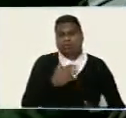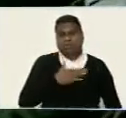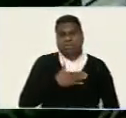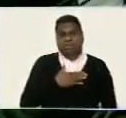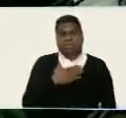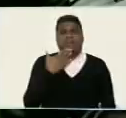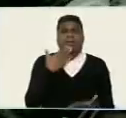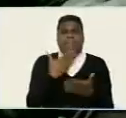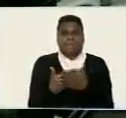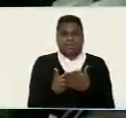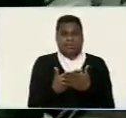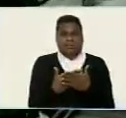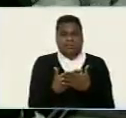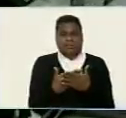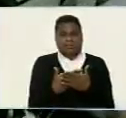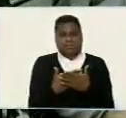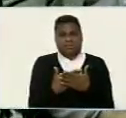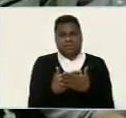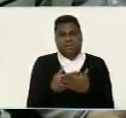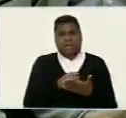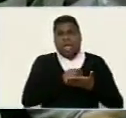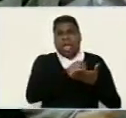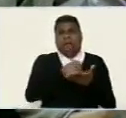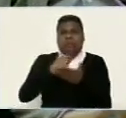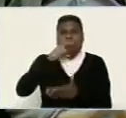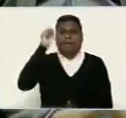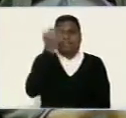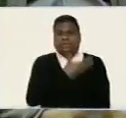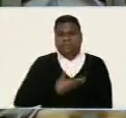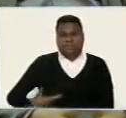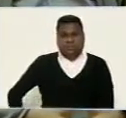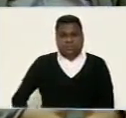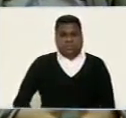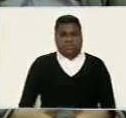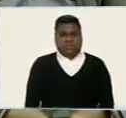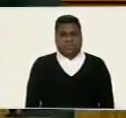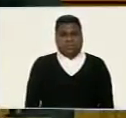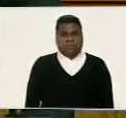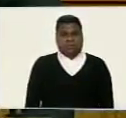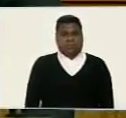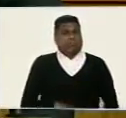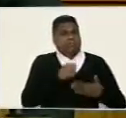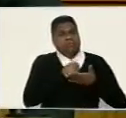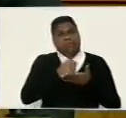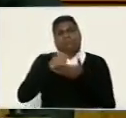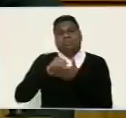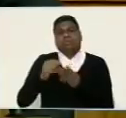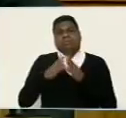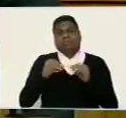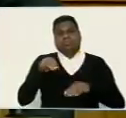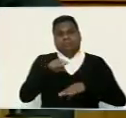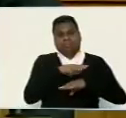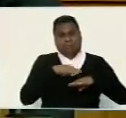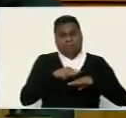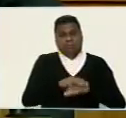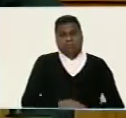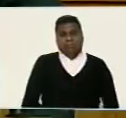les pido que ayudemos al presidente Nicolás Maduro, ayudemos a los ministros,